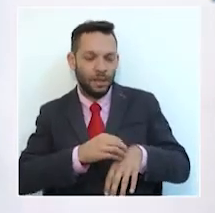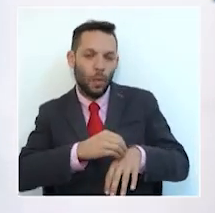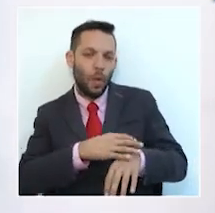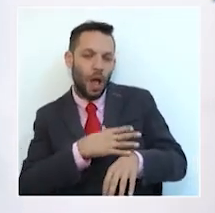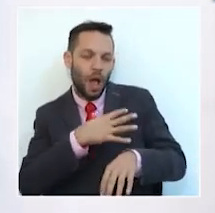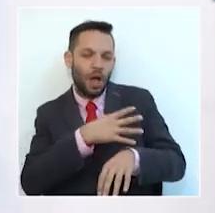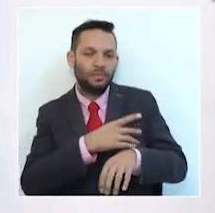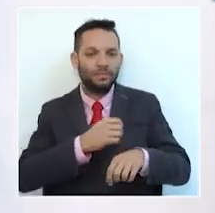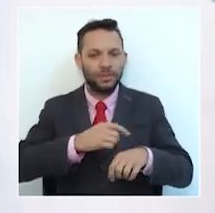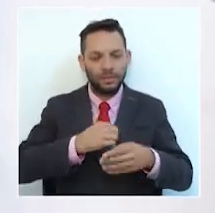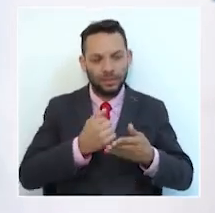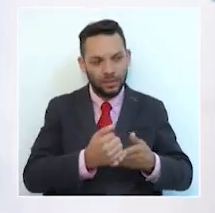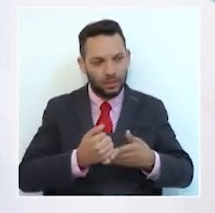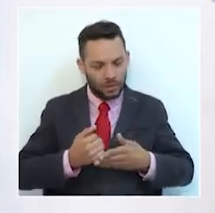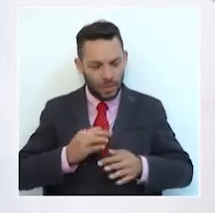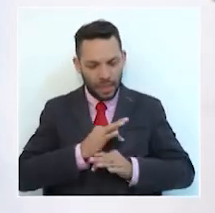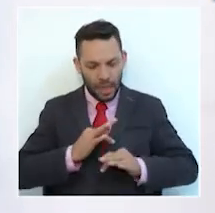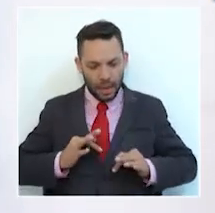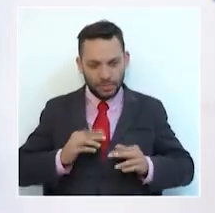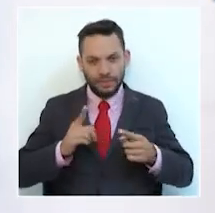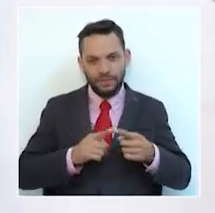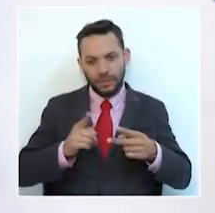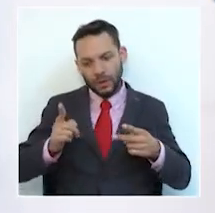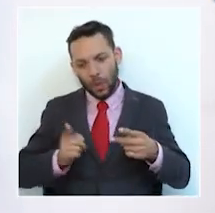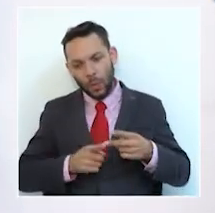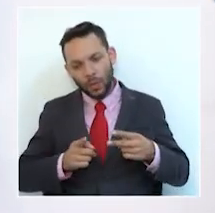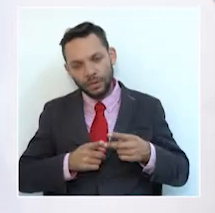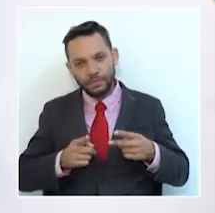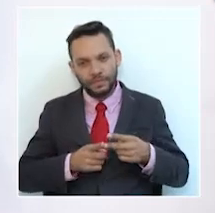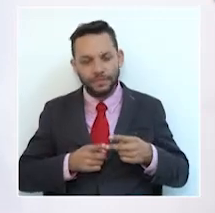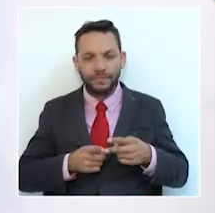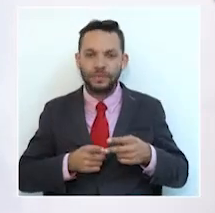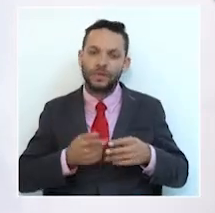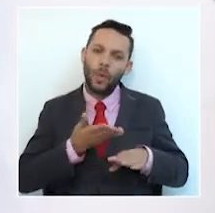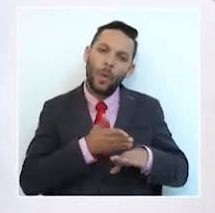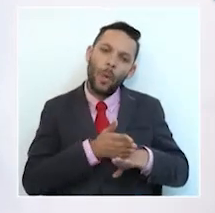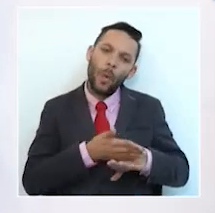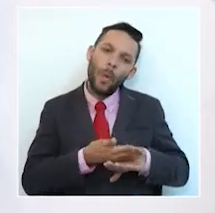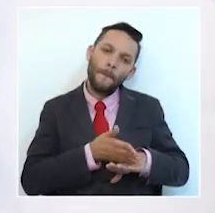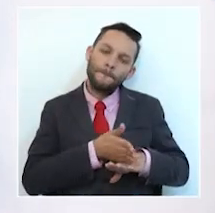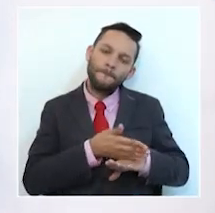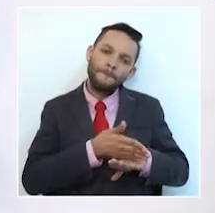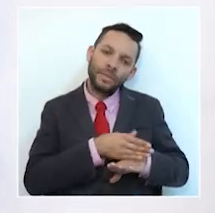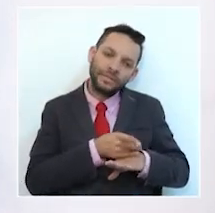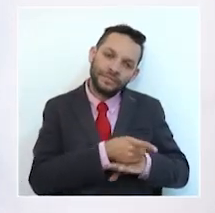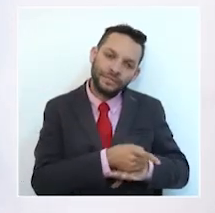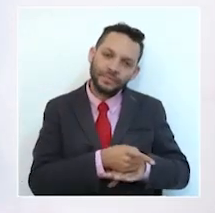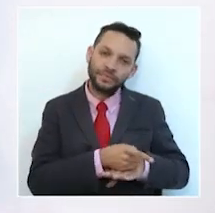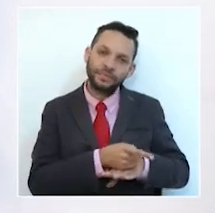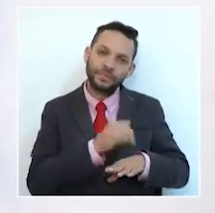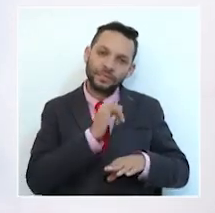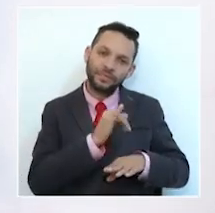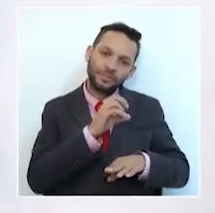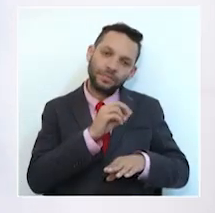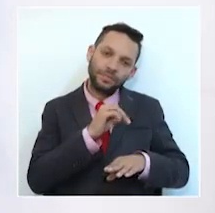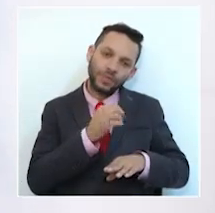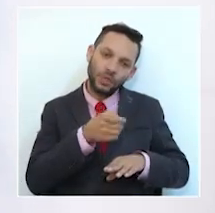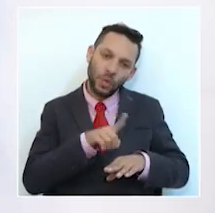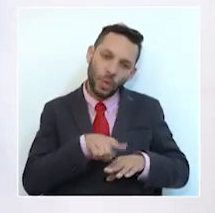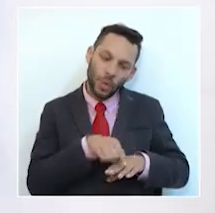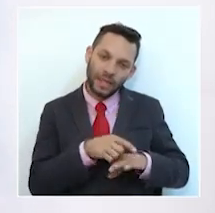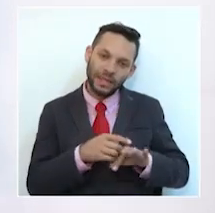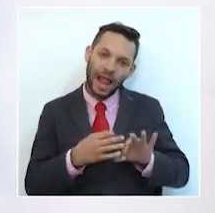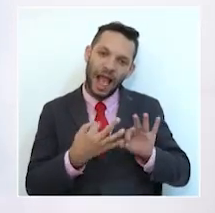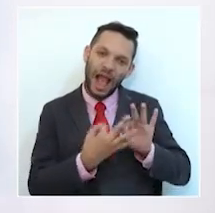calor lo que es la termoterapia y otro es un intercambio de iones cationes y